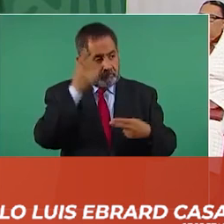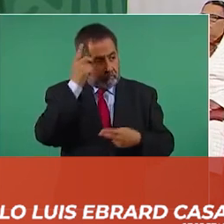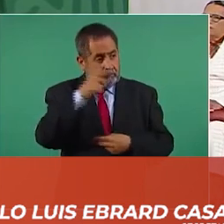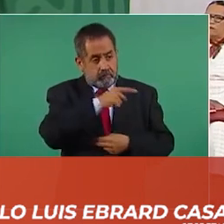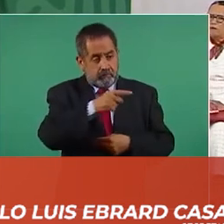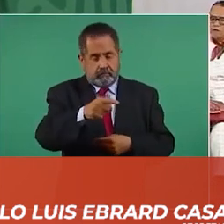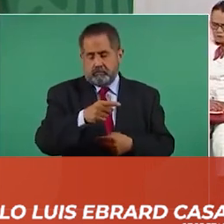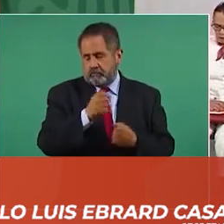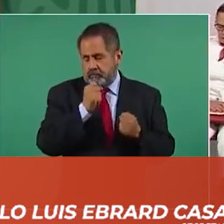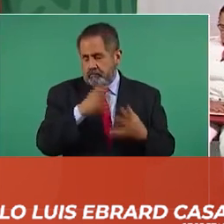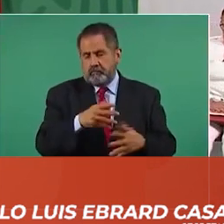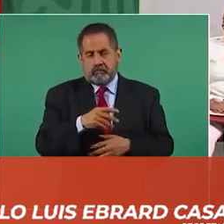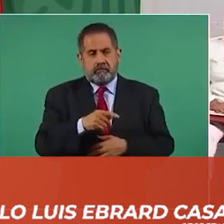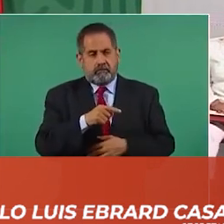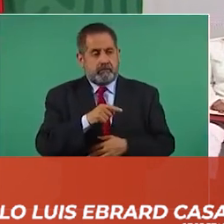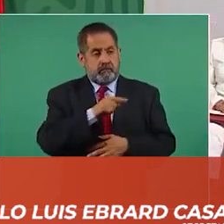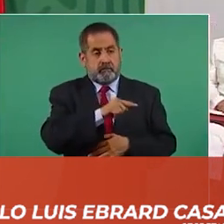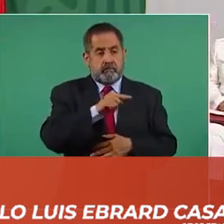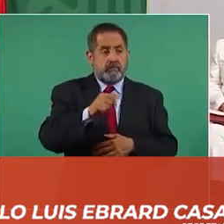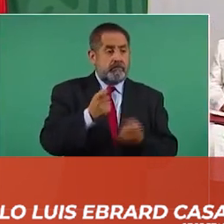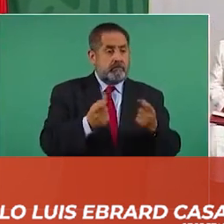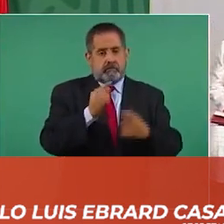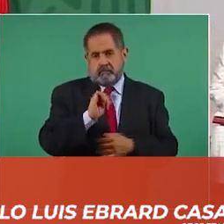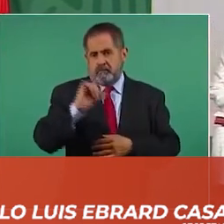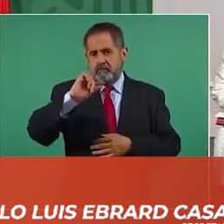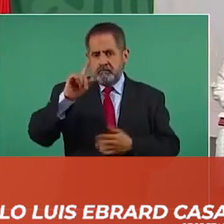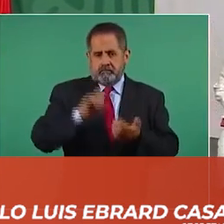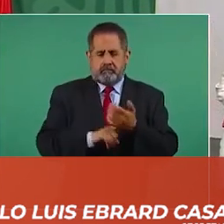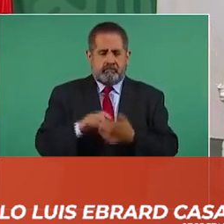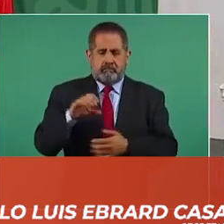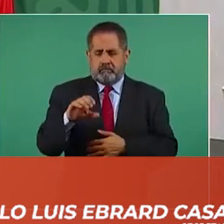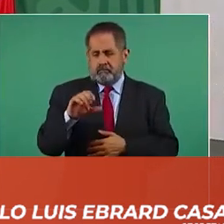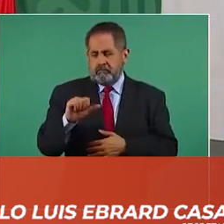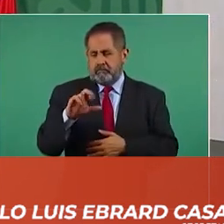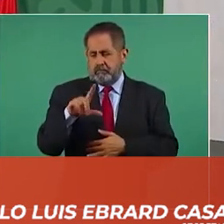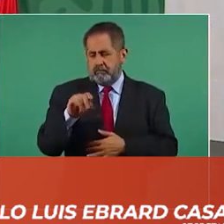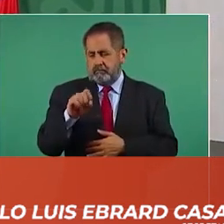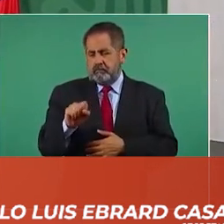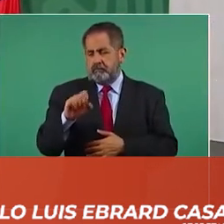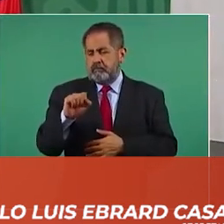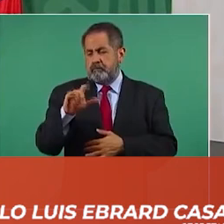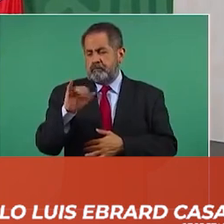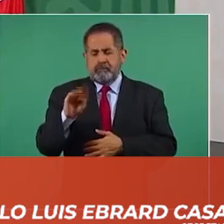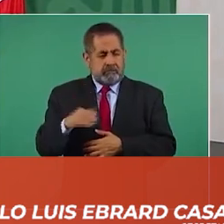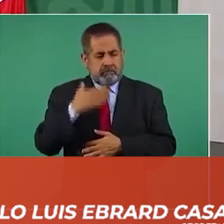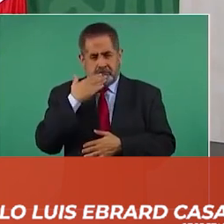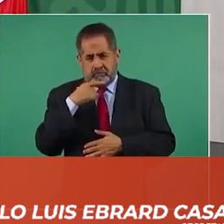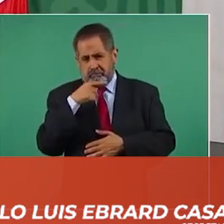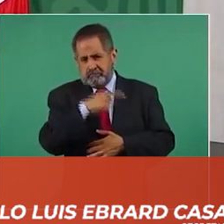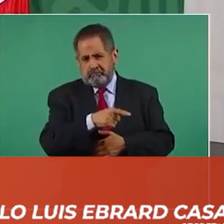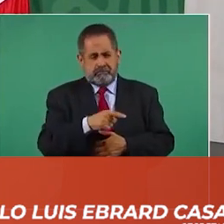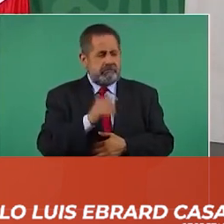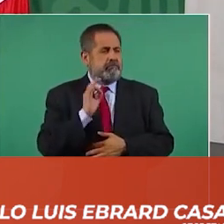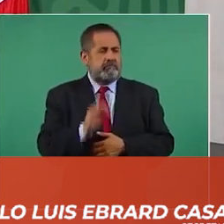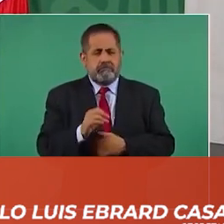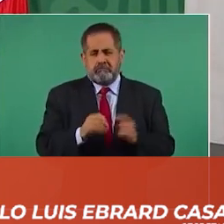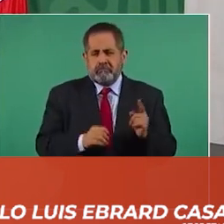otros empresarios importantes, Carlos Slim, que ha actuado de